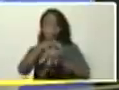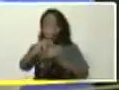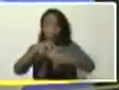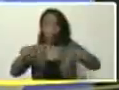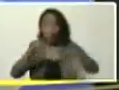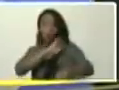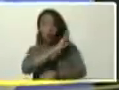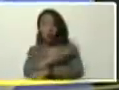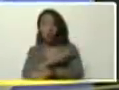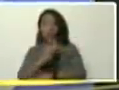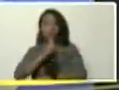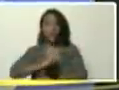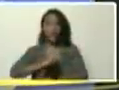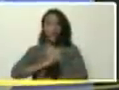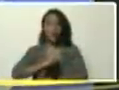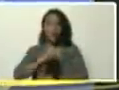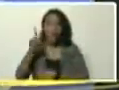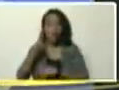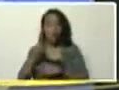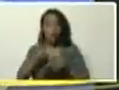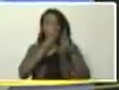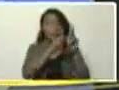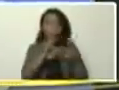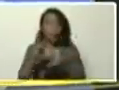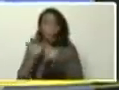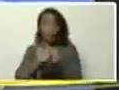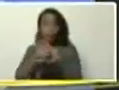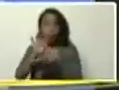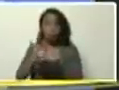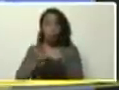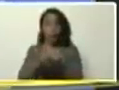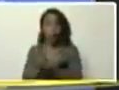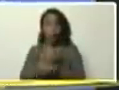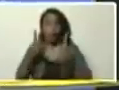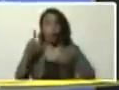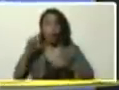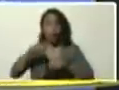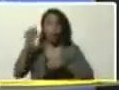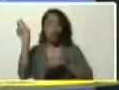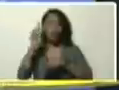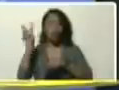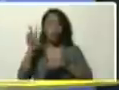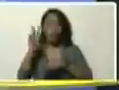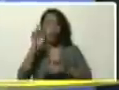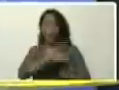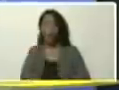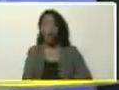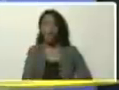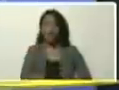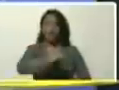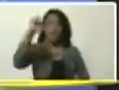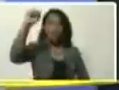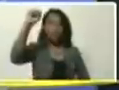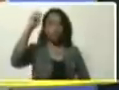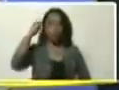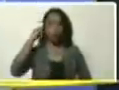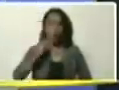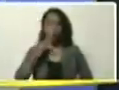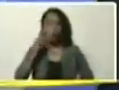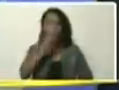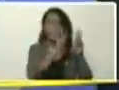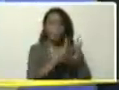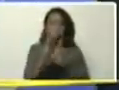del enemigo. En su planeamiento estratégico para la liberación de Venezuela, el libertador Simón Bolívar planea